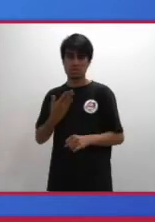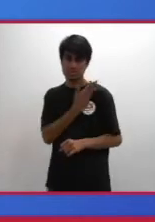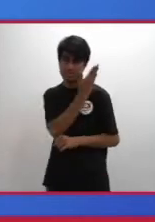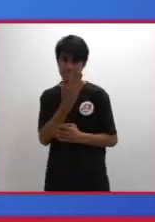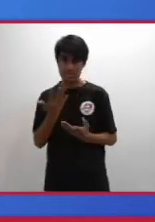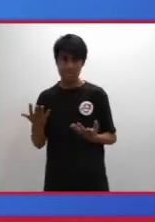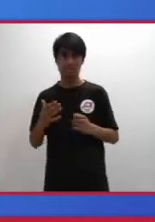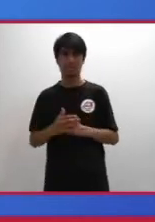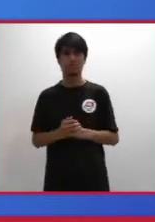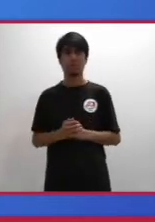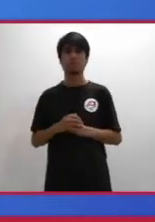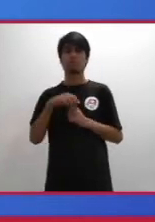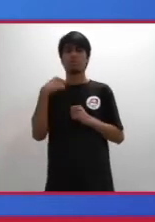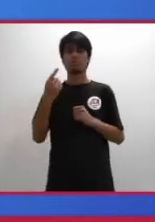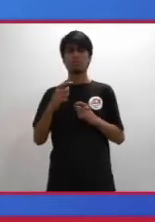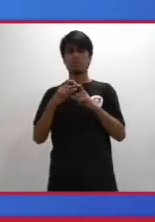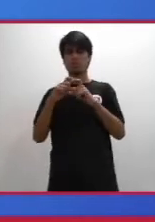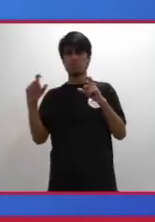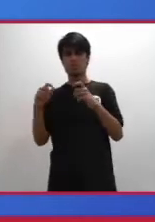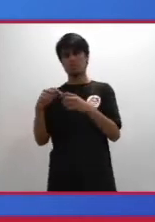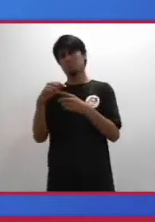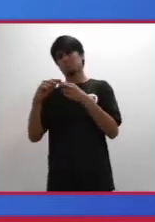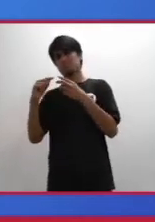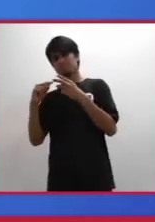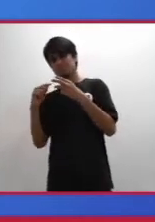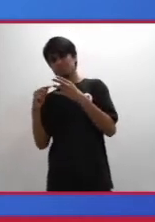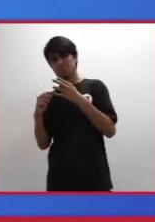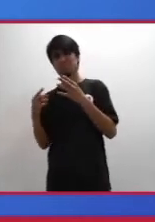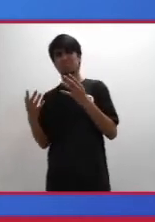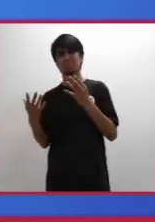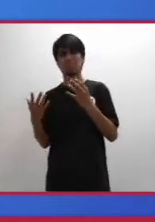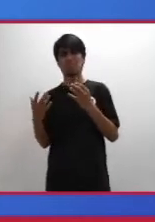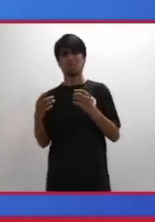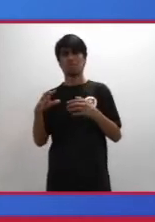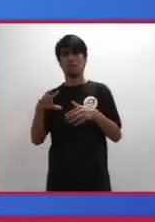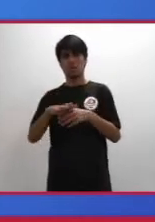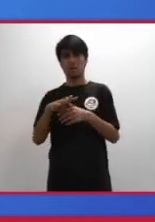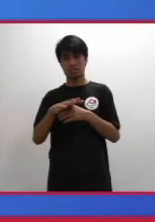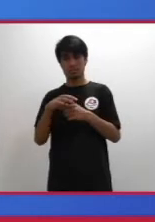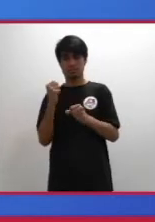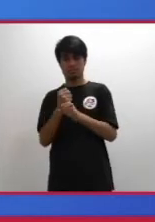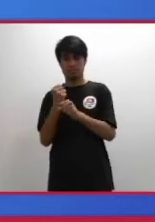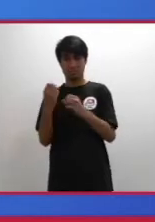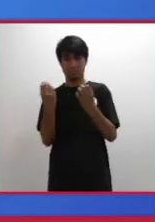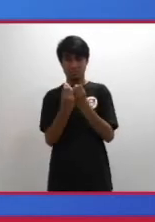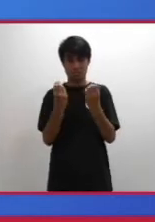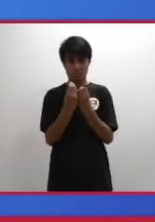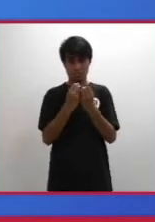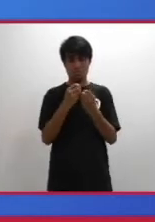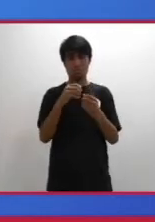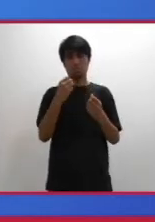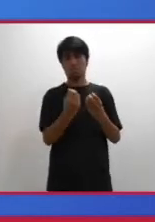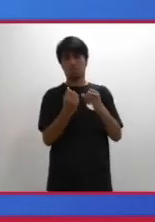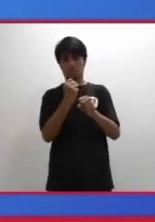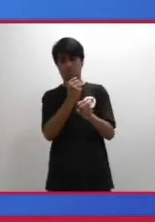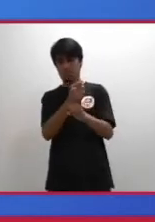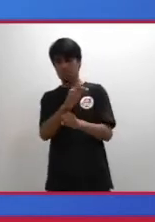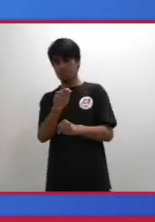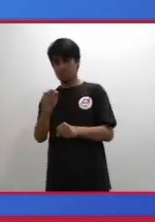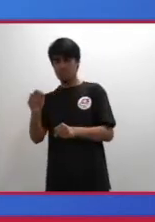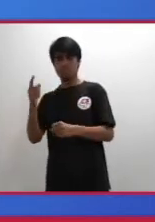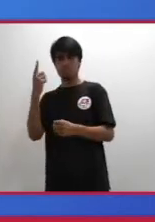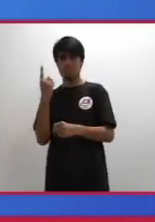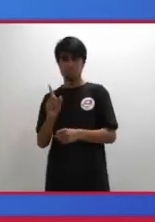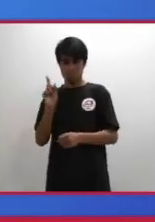También tenemos otra situación, que existen varias personas trabajando en un mismo lugar y en